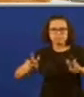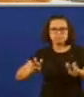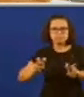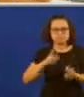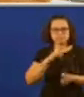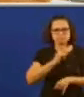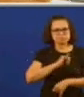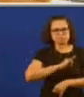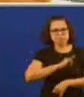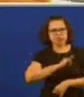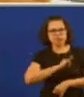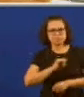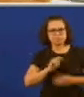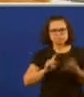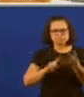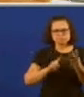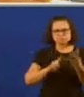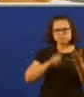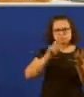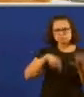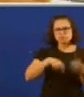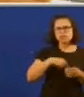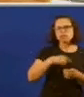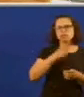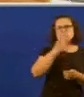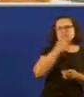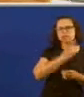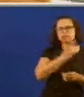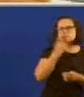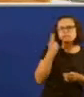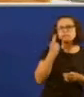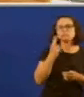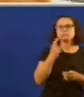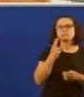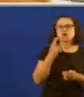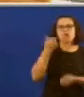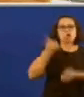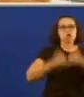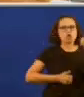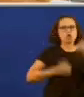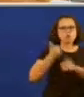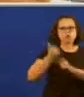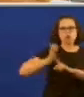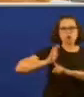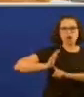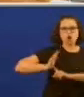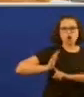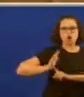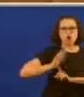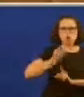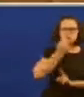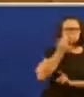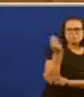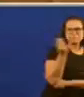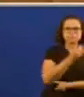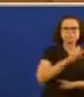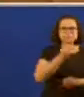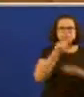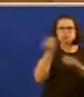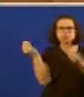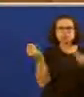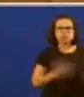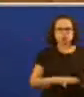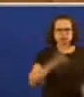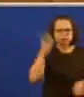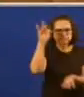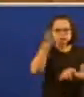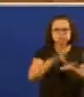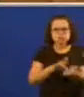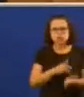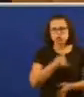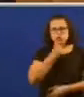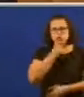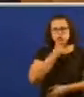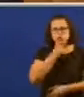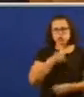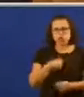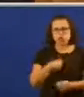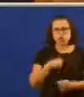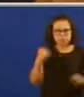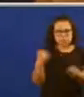Prometéunos o maior concurso eólico da historia. Ainda o estamos agardando. Mais emprego e de mellor calidade.